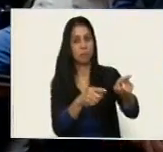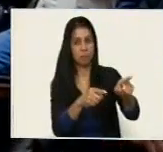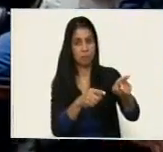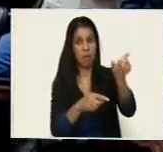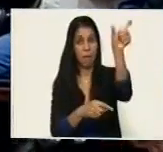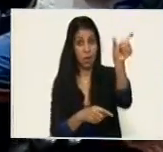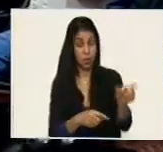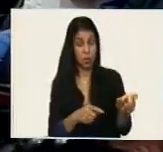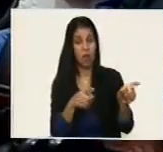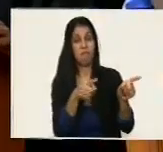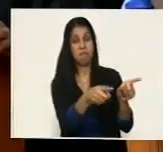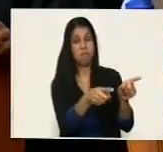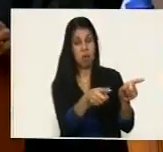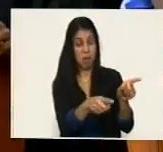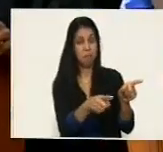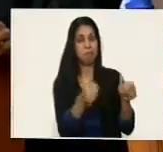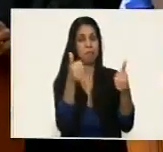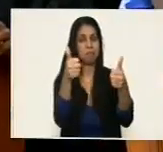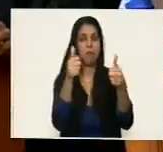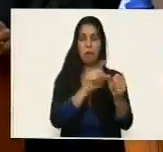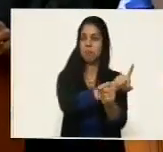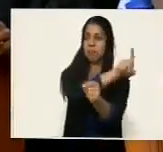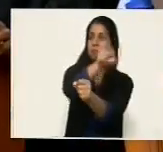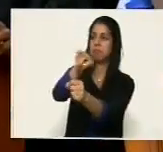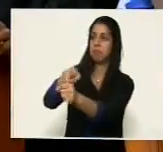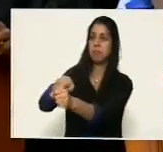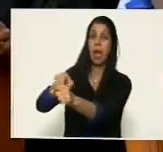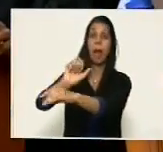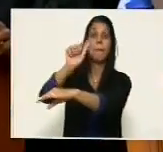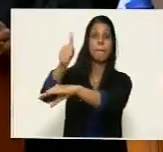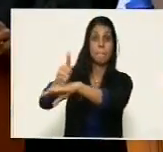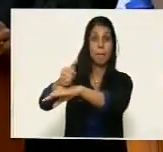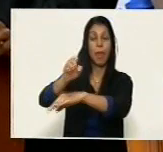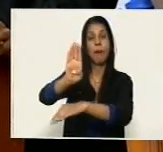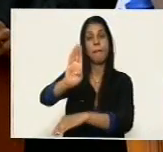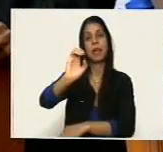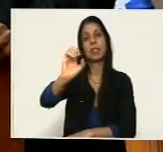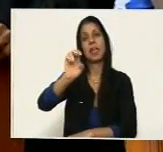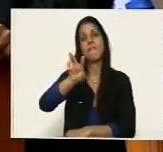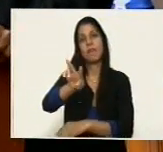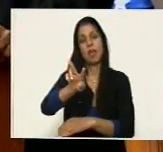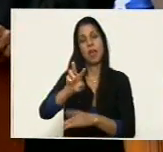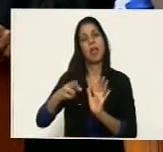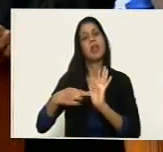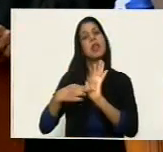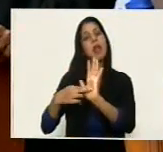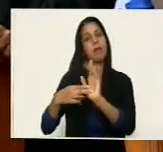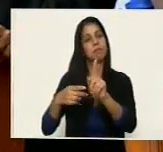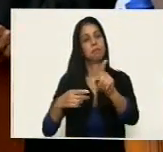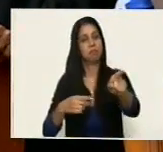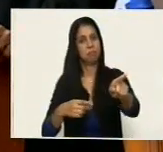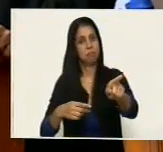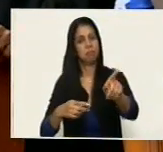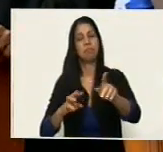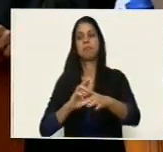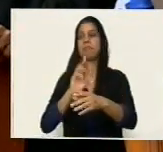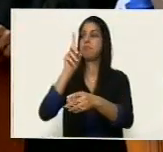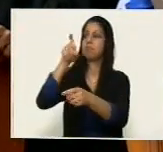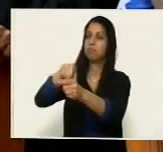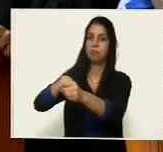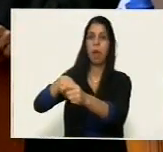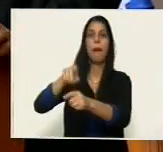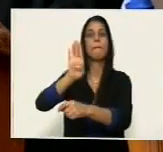ser uno de los representantes de nuestra Asamblea Nacional Constituyente ante ese